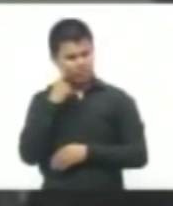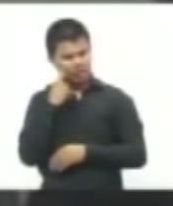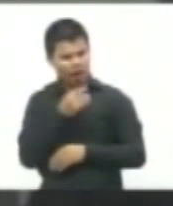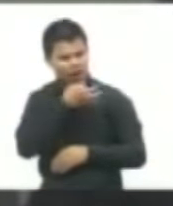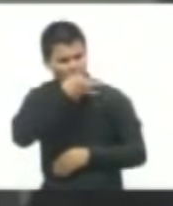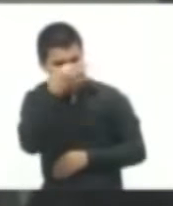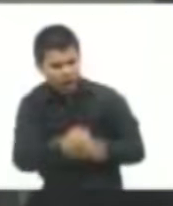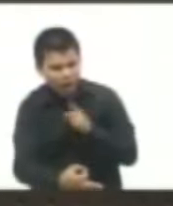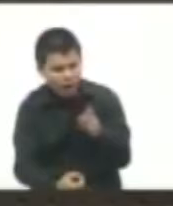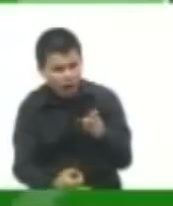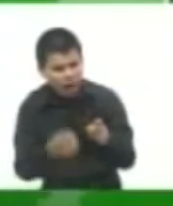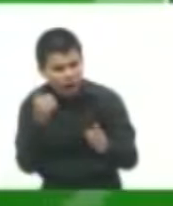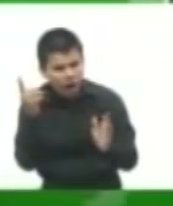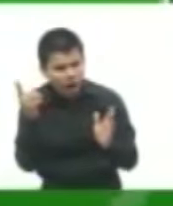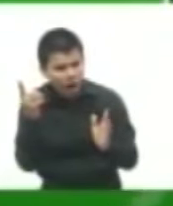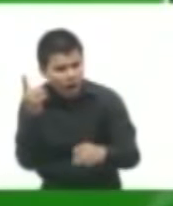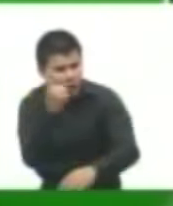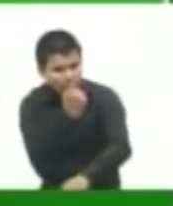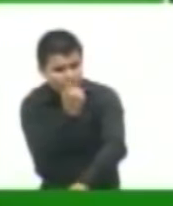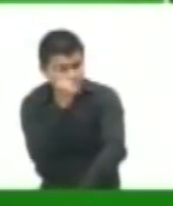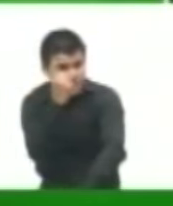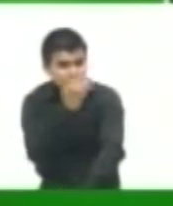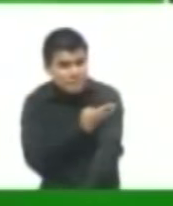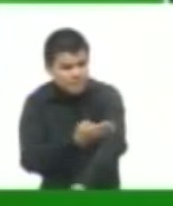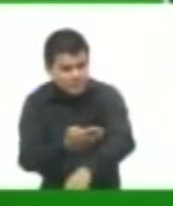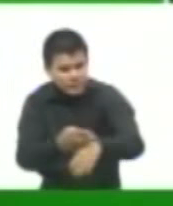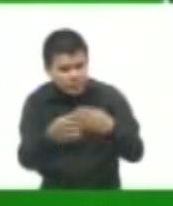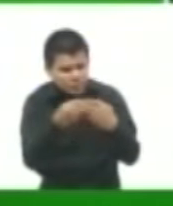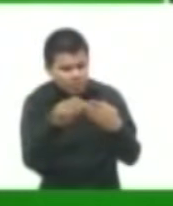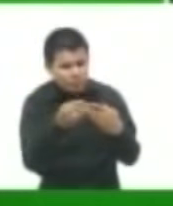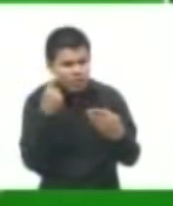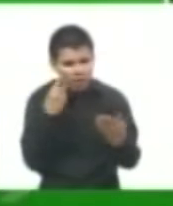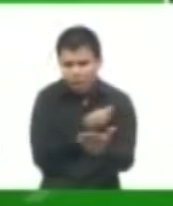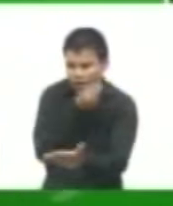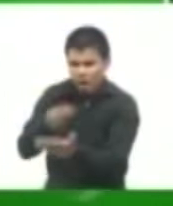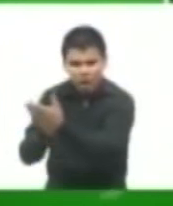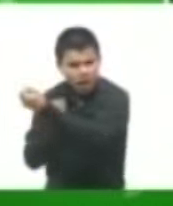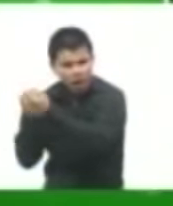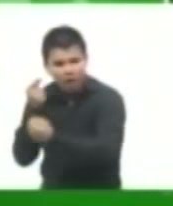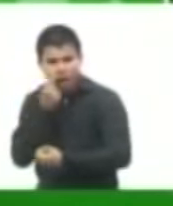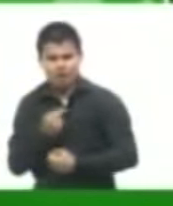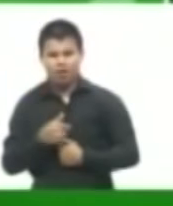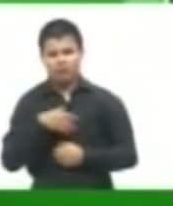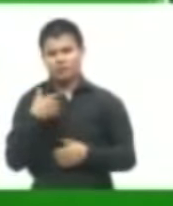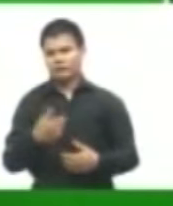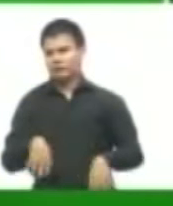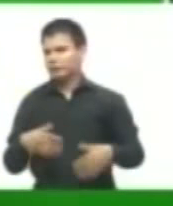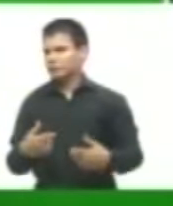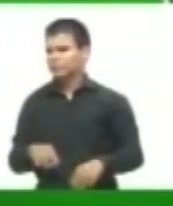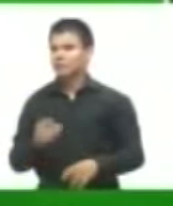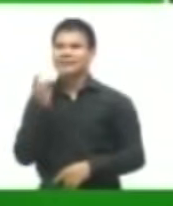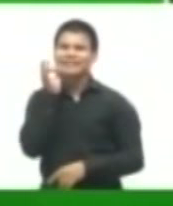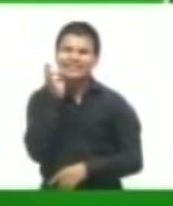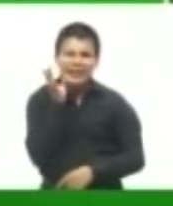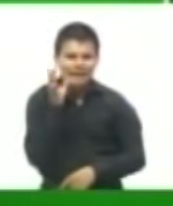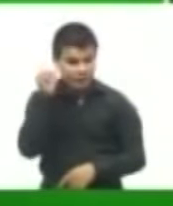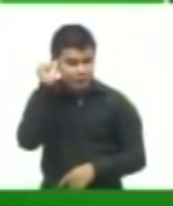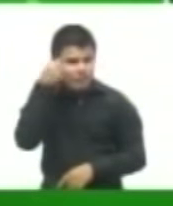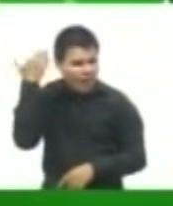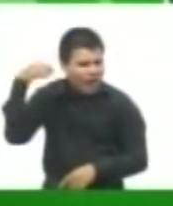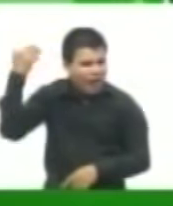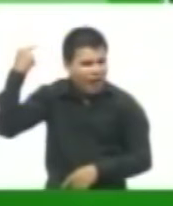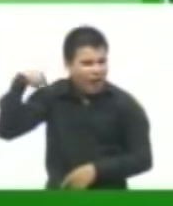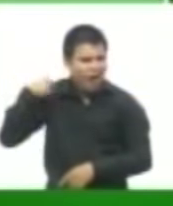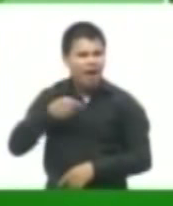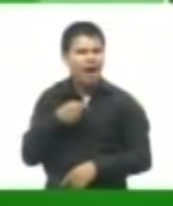Manuel Santos debe renunciar. Apenas equiparable con los sucesos del proceso 8000. Estamos convencidos de que